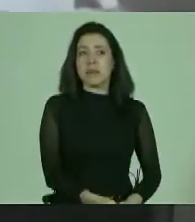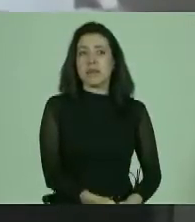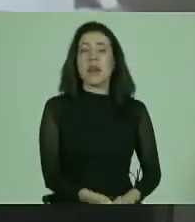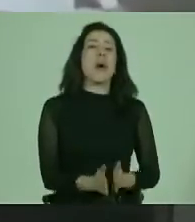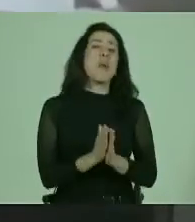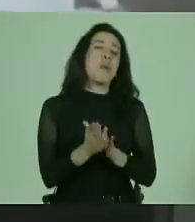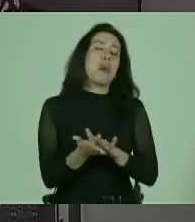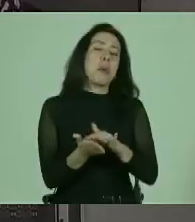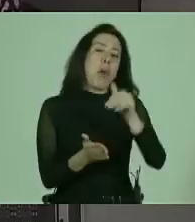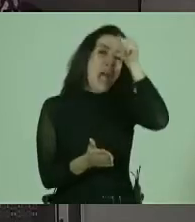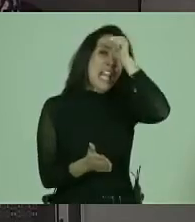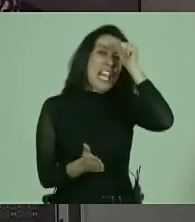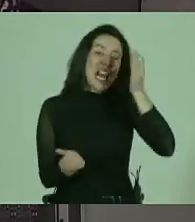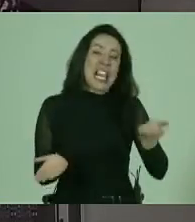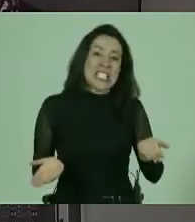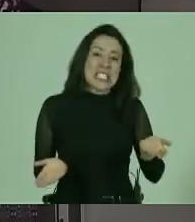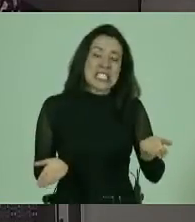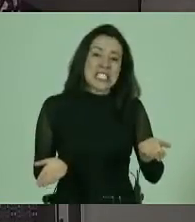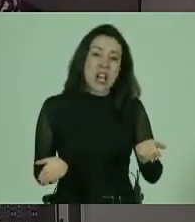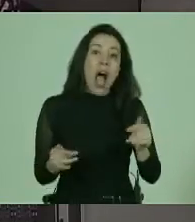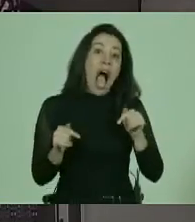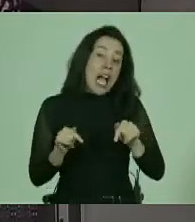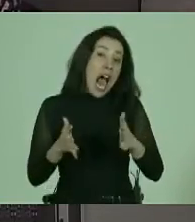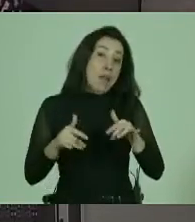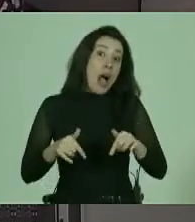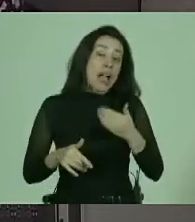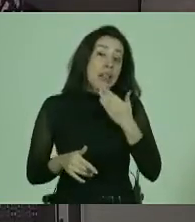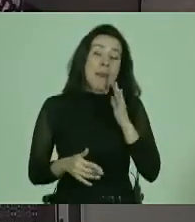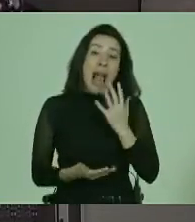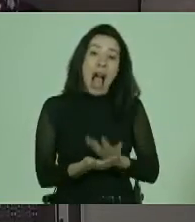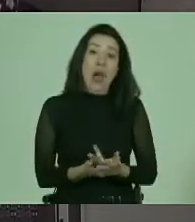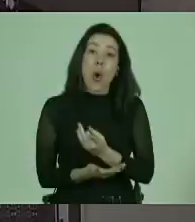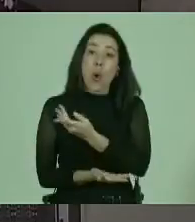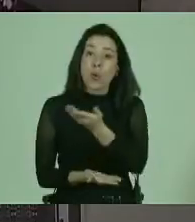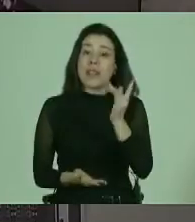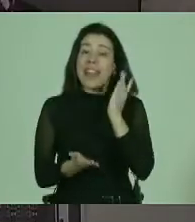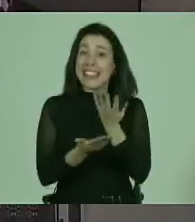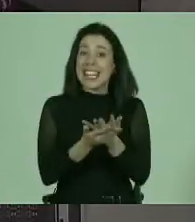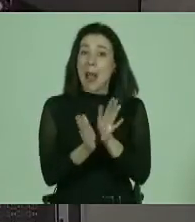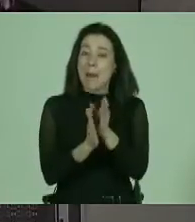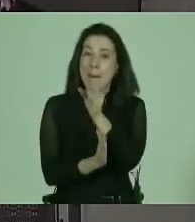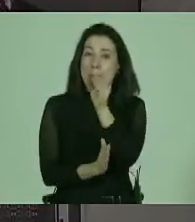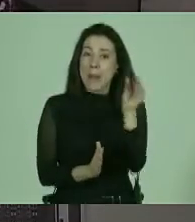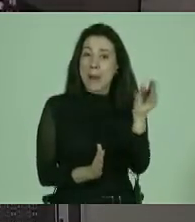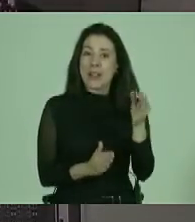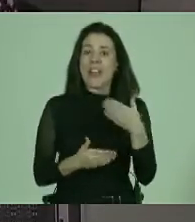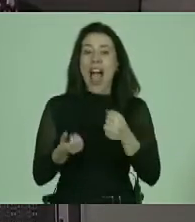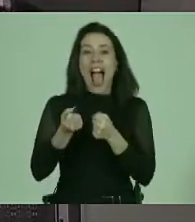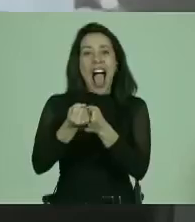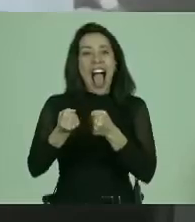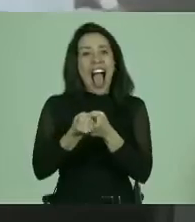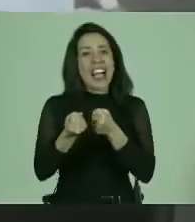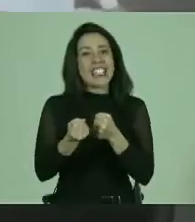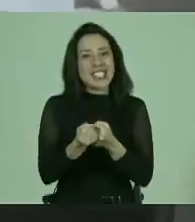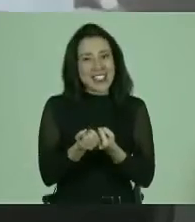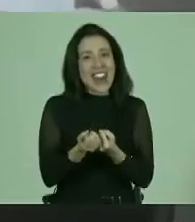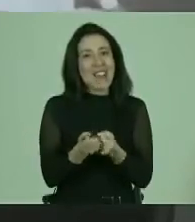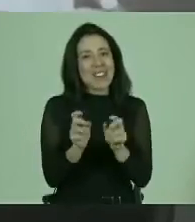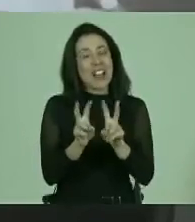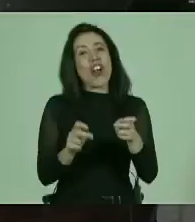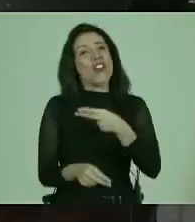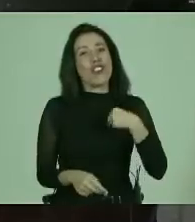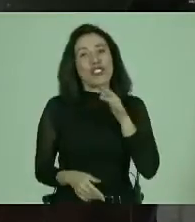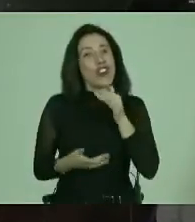soy yo la iglesia no supongo que también paso pero ustedes tienen la biblioteca que les dan asesoramiento en el drive